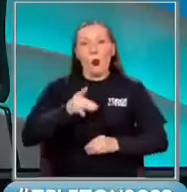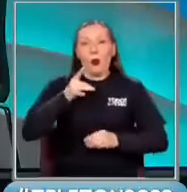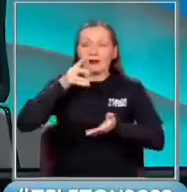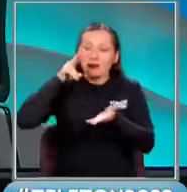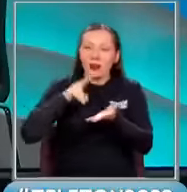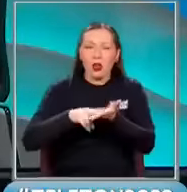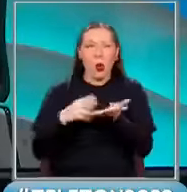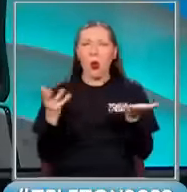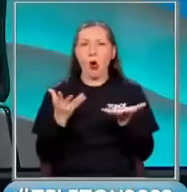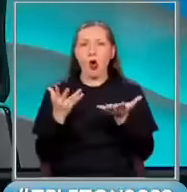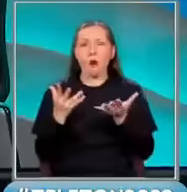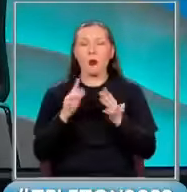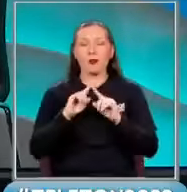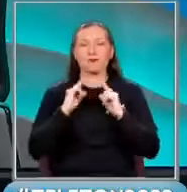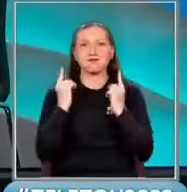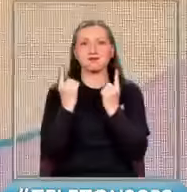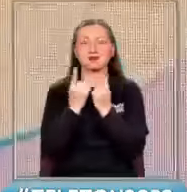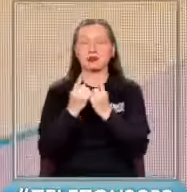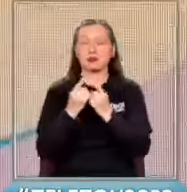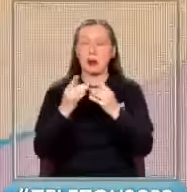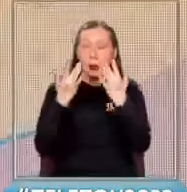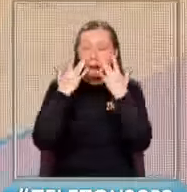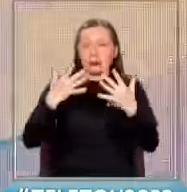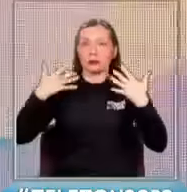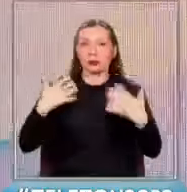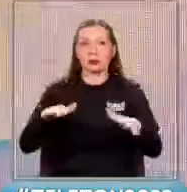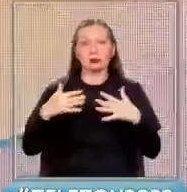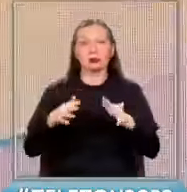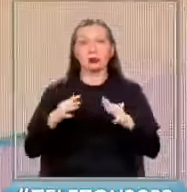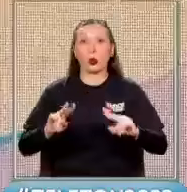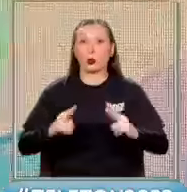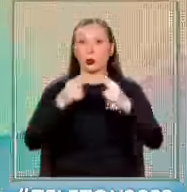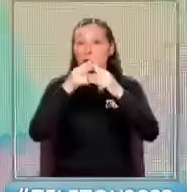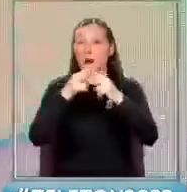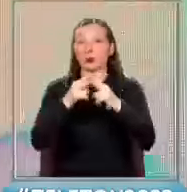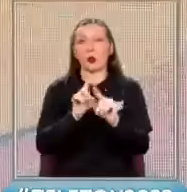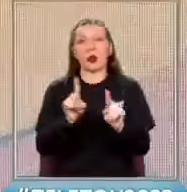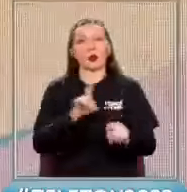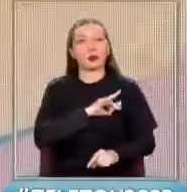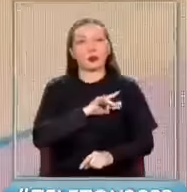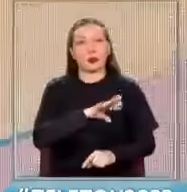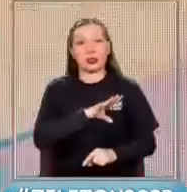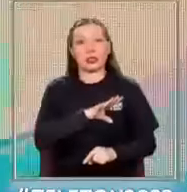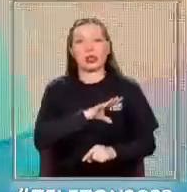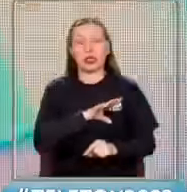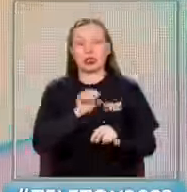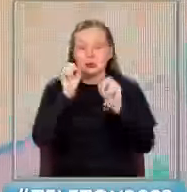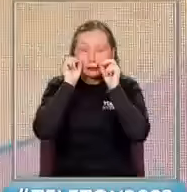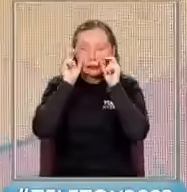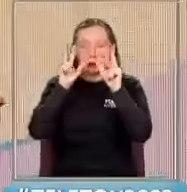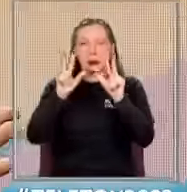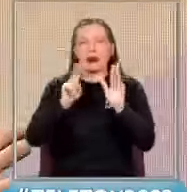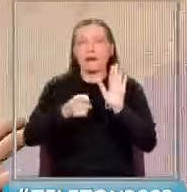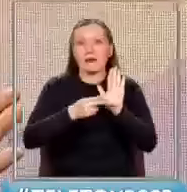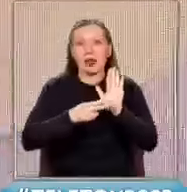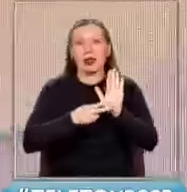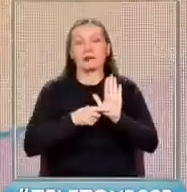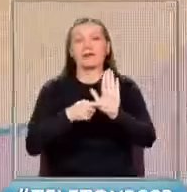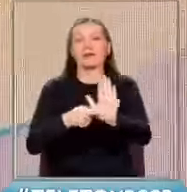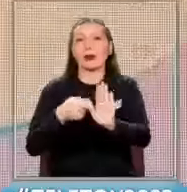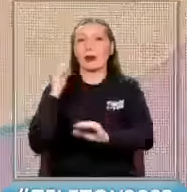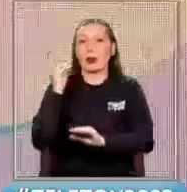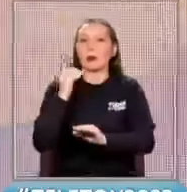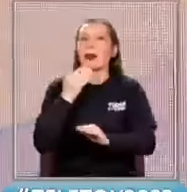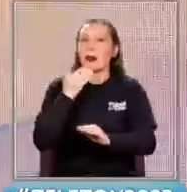real dimensión, que es milagroso lo que se ha construido. No Chile, no solamente Chile despertó a la realidad de la discapacidad, sino que se